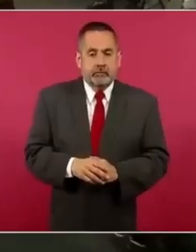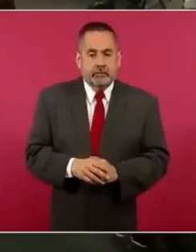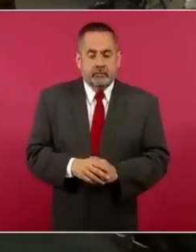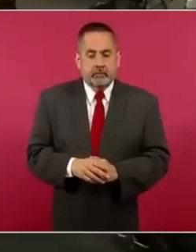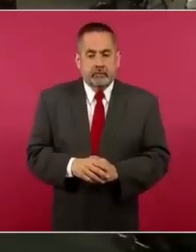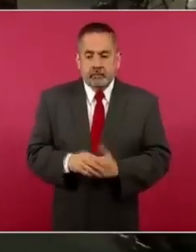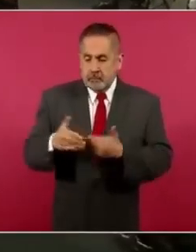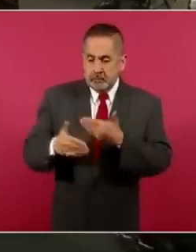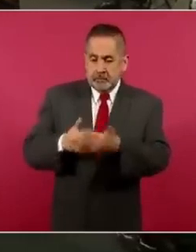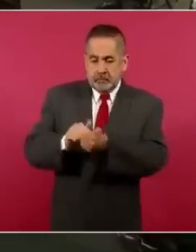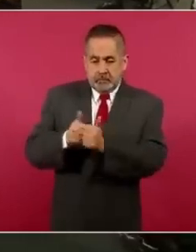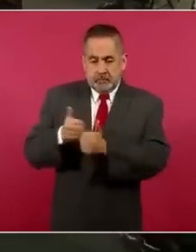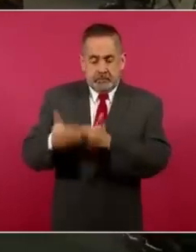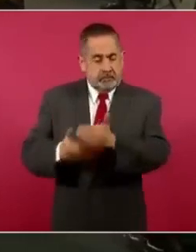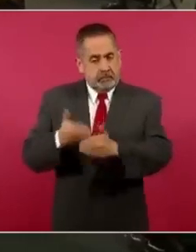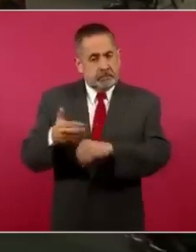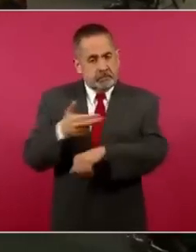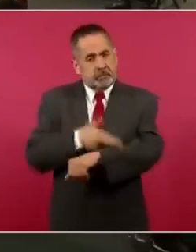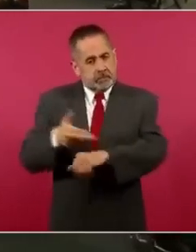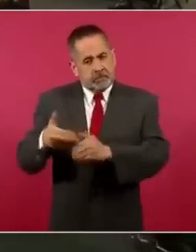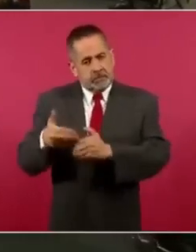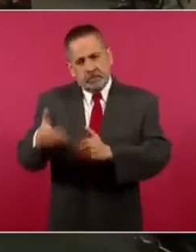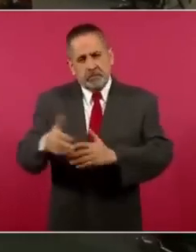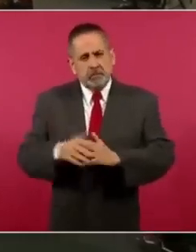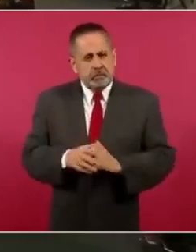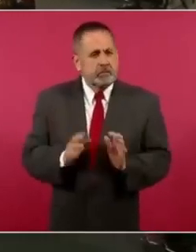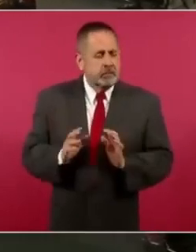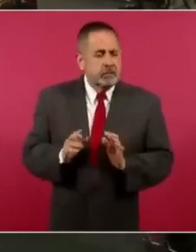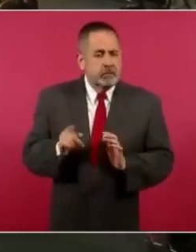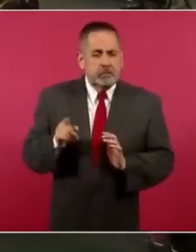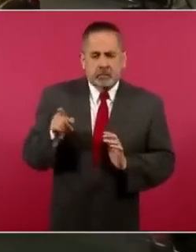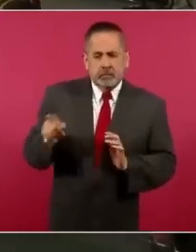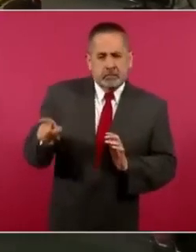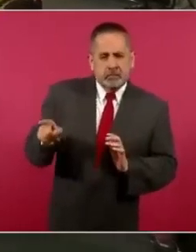se ha avanzado, esto del maestro Seara ya